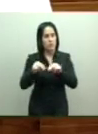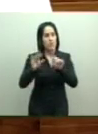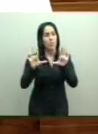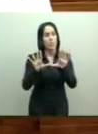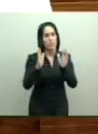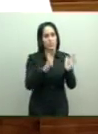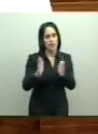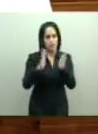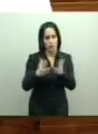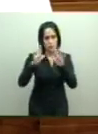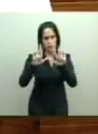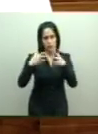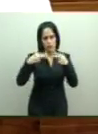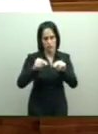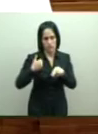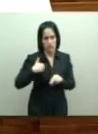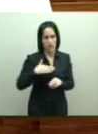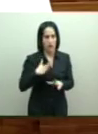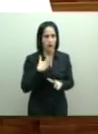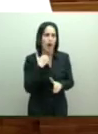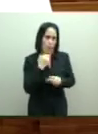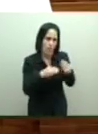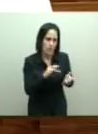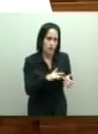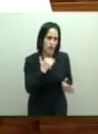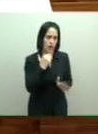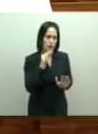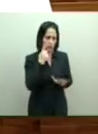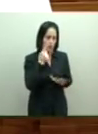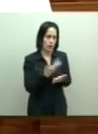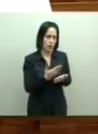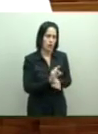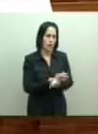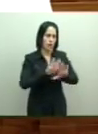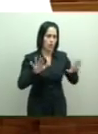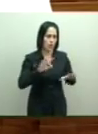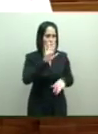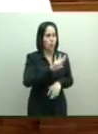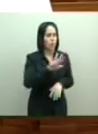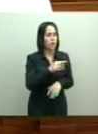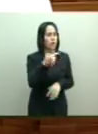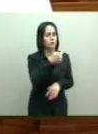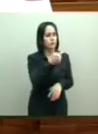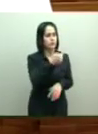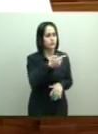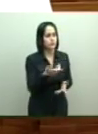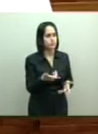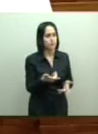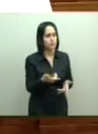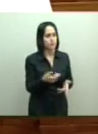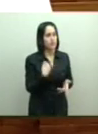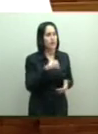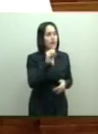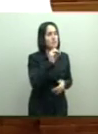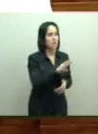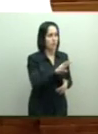tramos. ¿Algo se hizo? Es evidente. En la parte occidental ya están en servicio 13